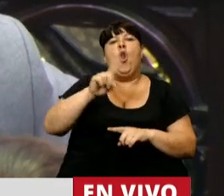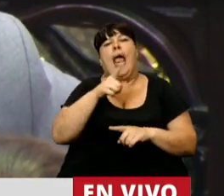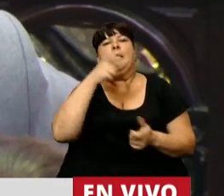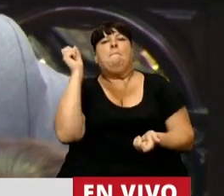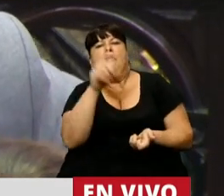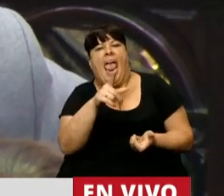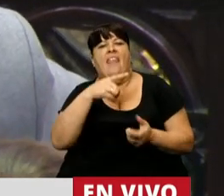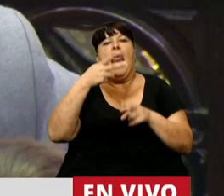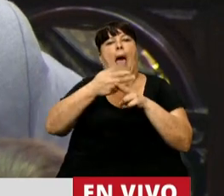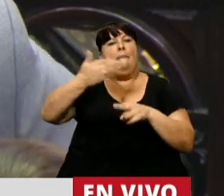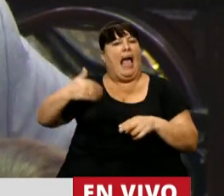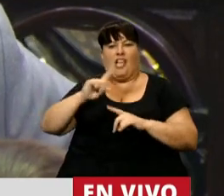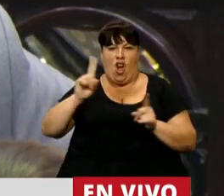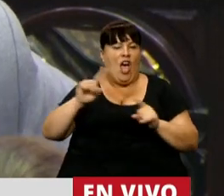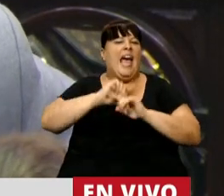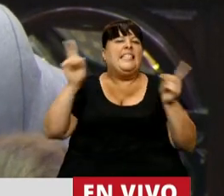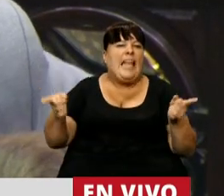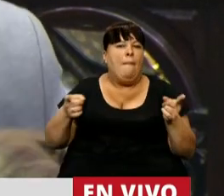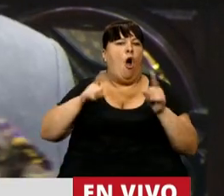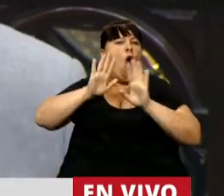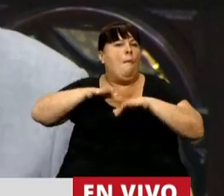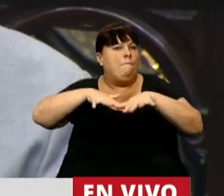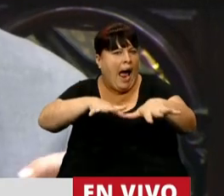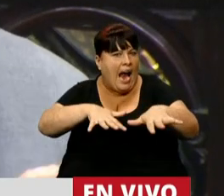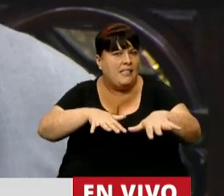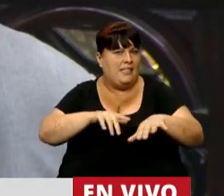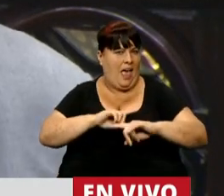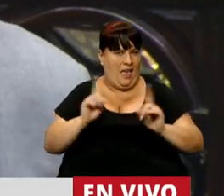tirando piedras de una plaza. Ni ponemos una marcha